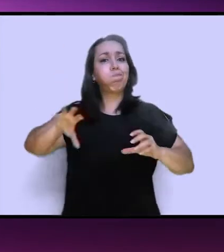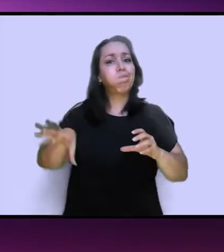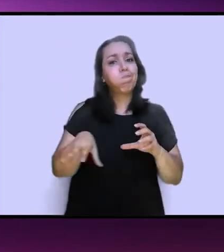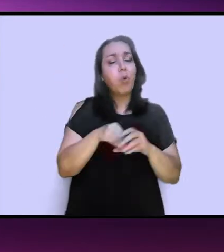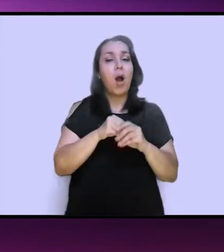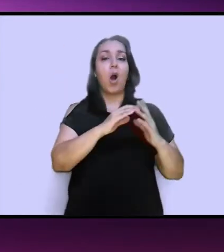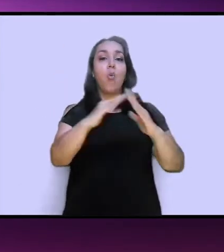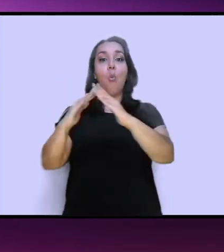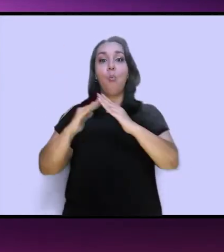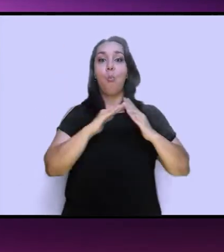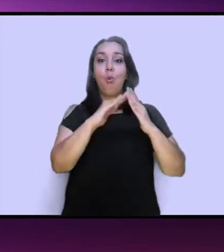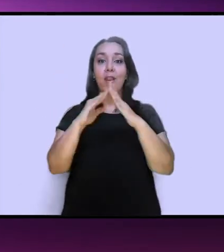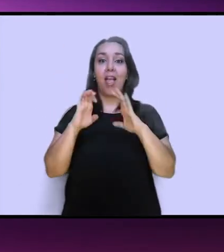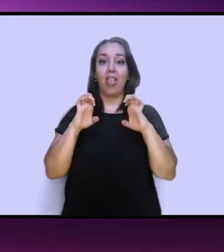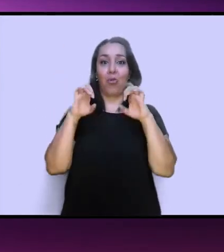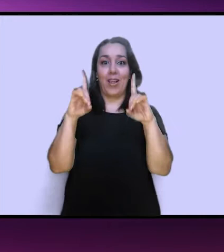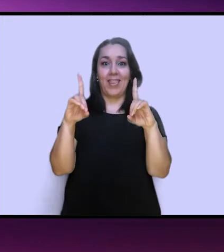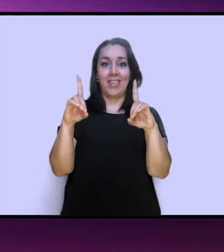comunidad educativa.